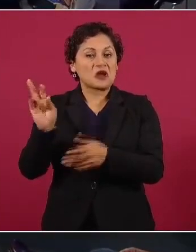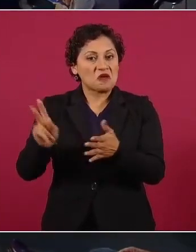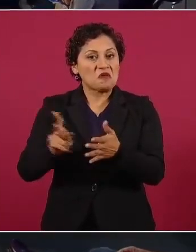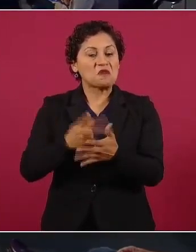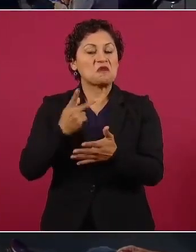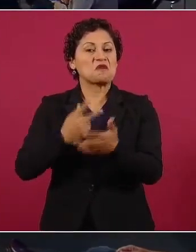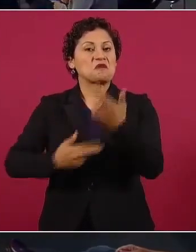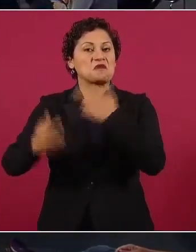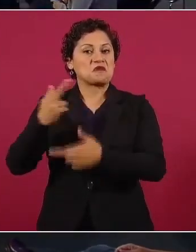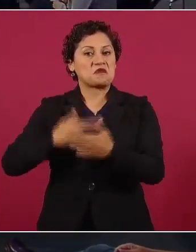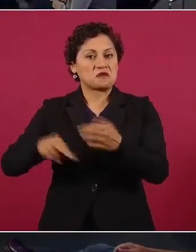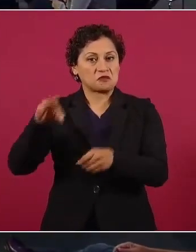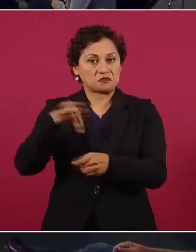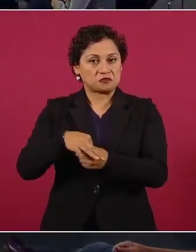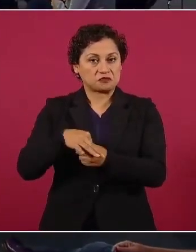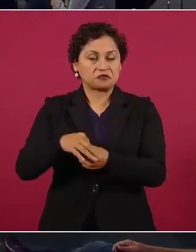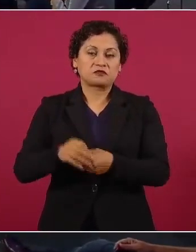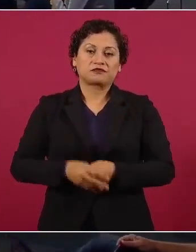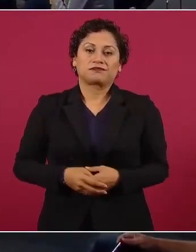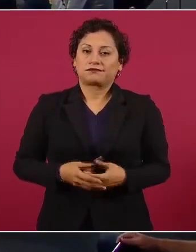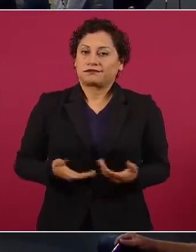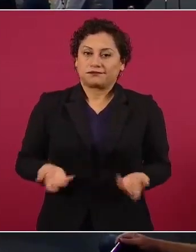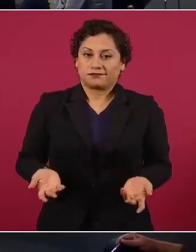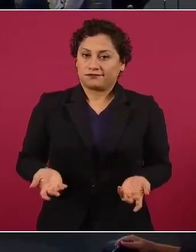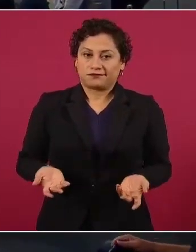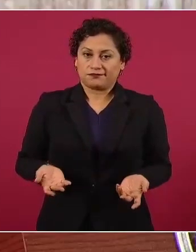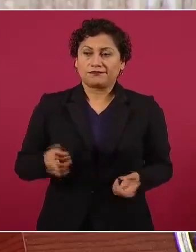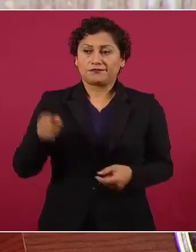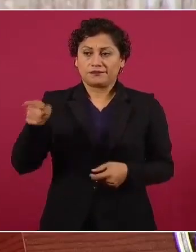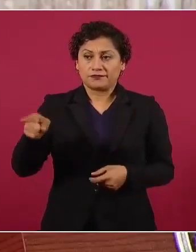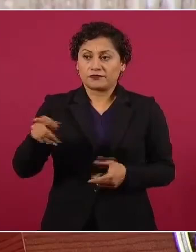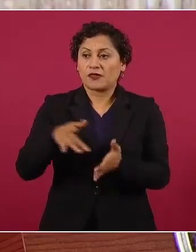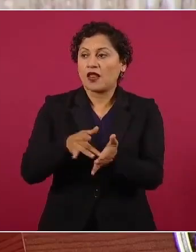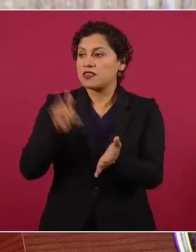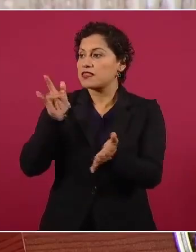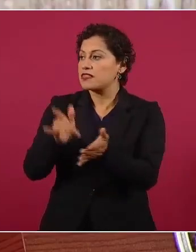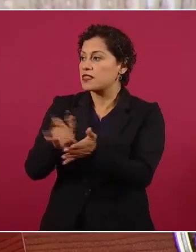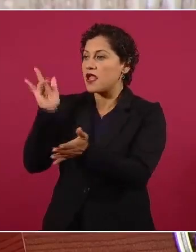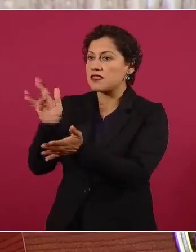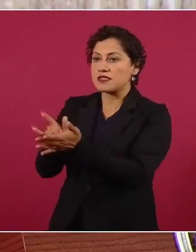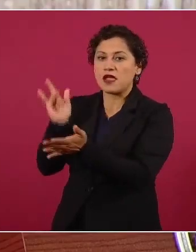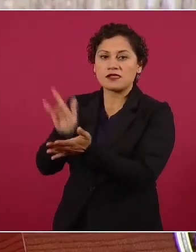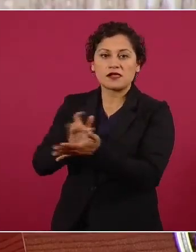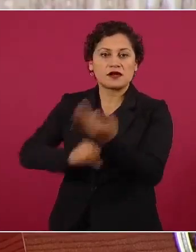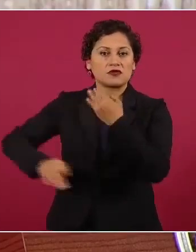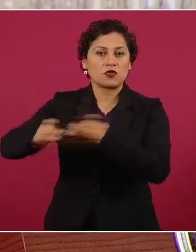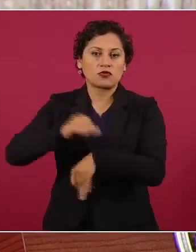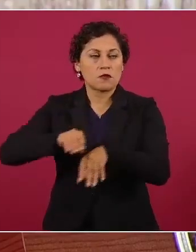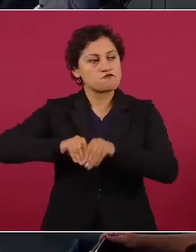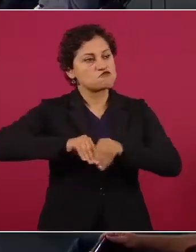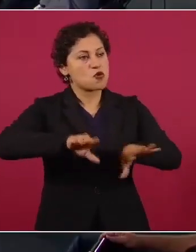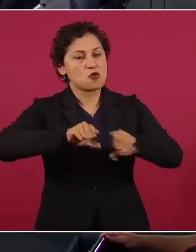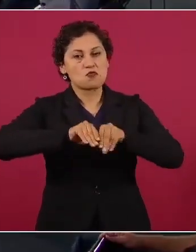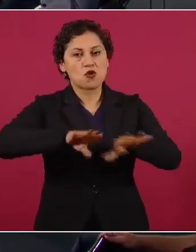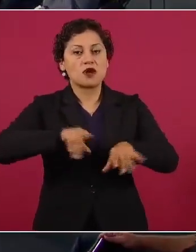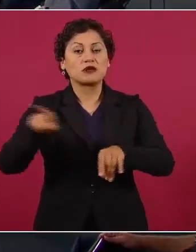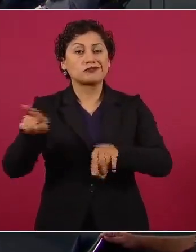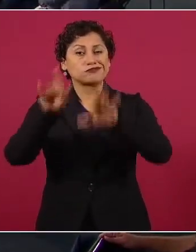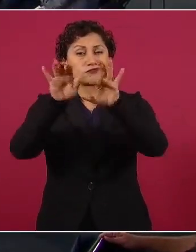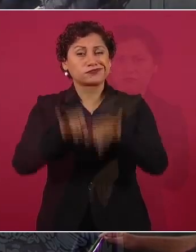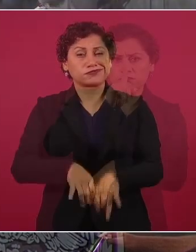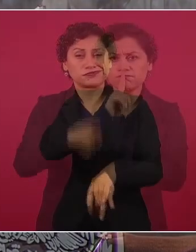y usan usan este todos los medios y mienten como